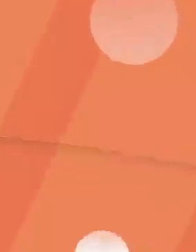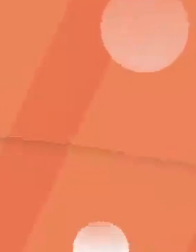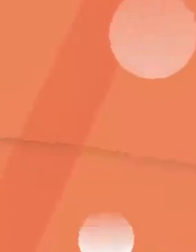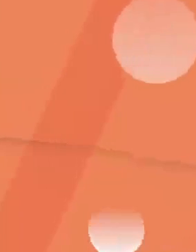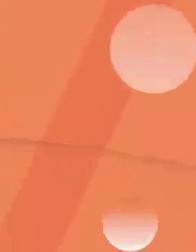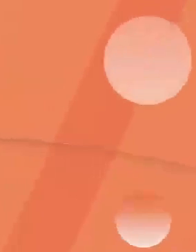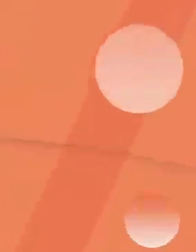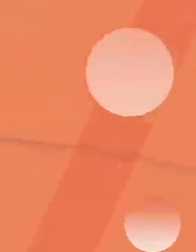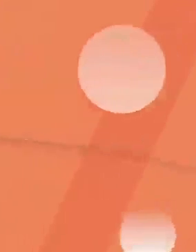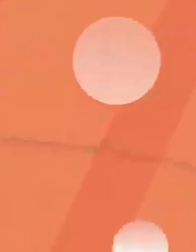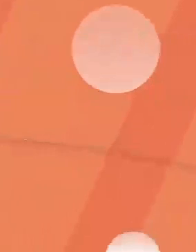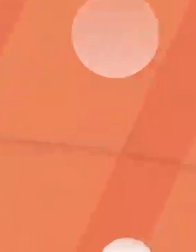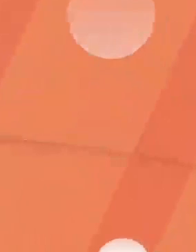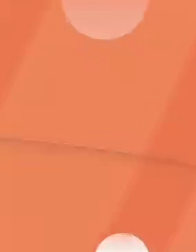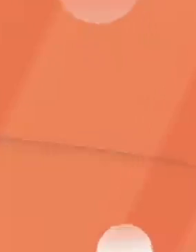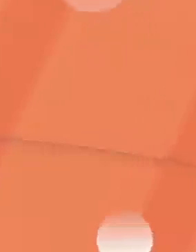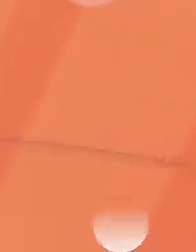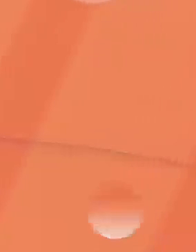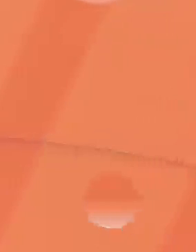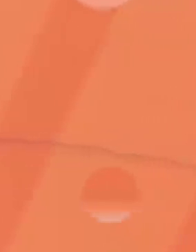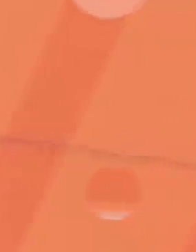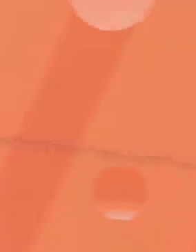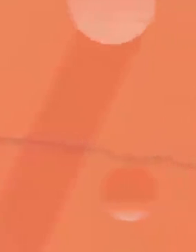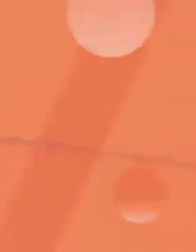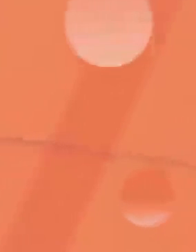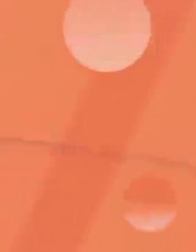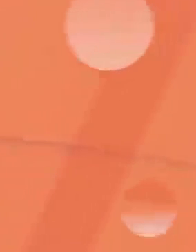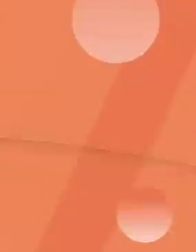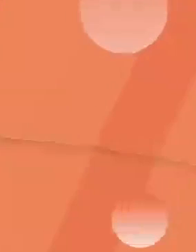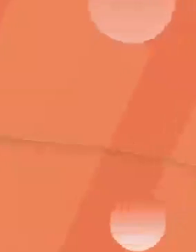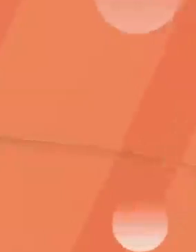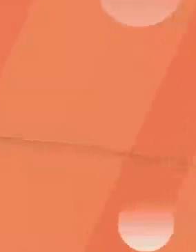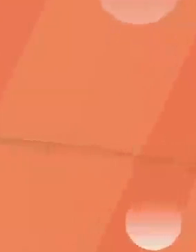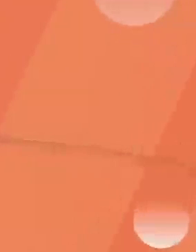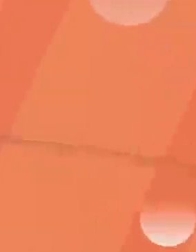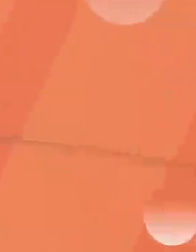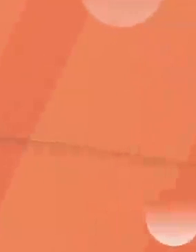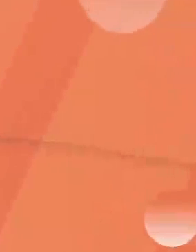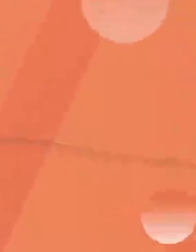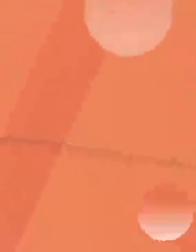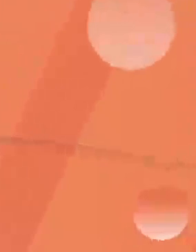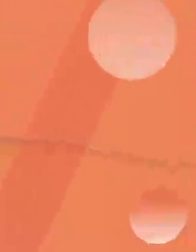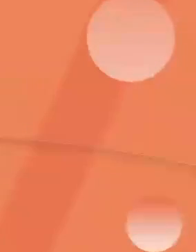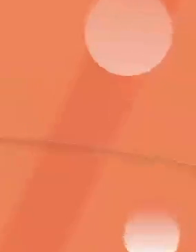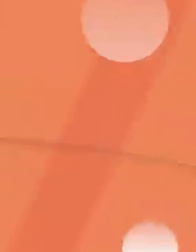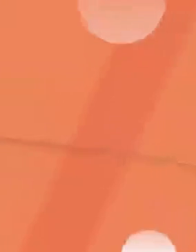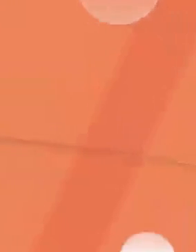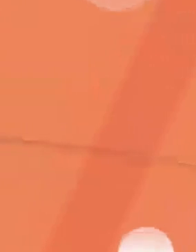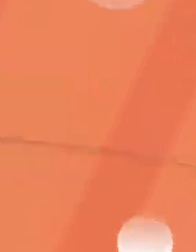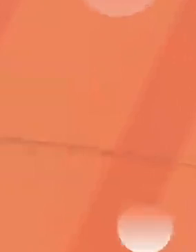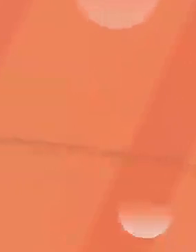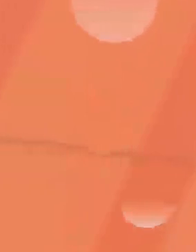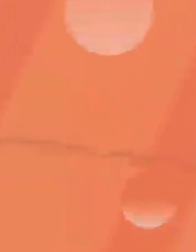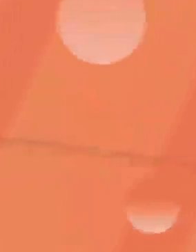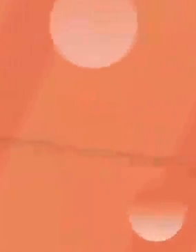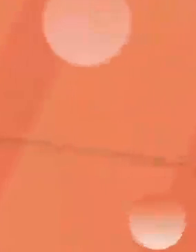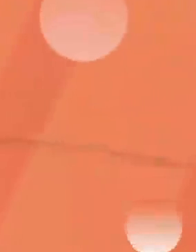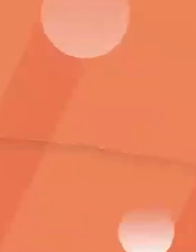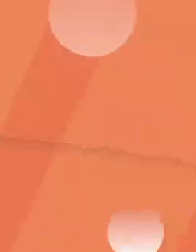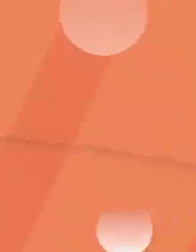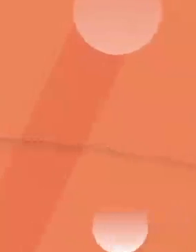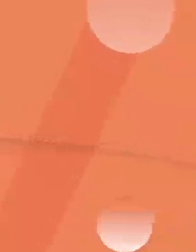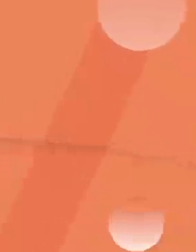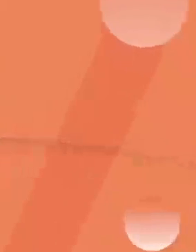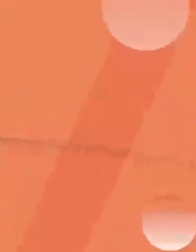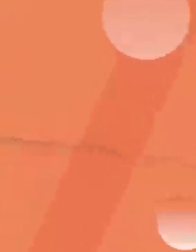¿Cuáles son los alcances y limitaciones del modelo de Arrhenius para explicar las propiedades de los ácidos y las bases?